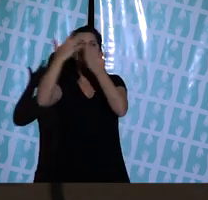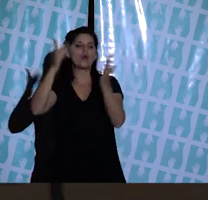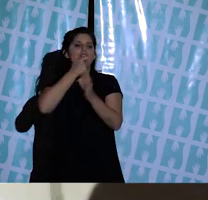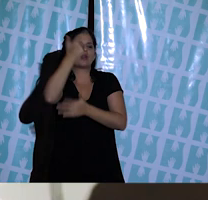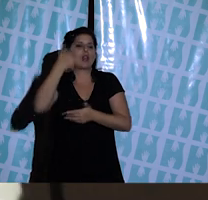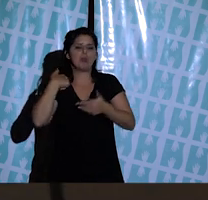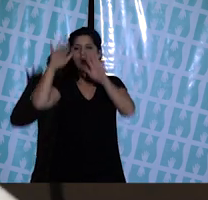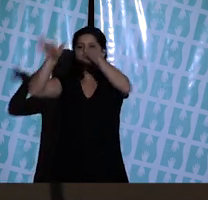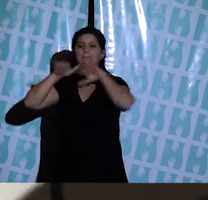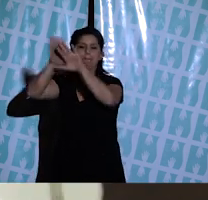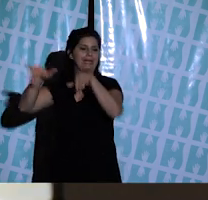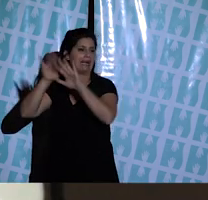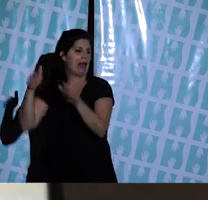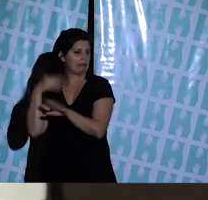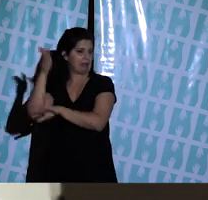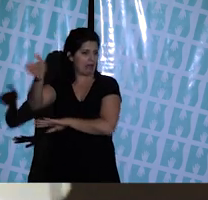se va a una pileta, otro día